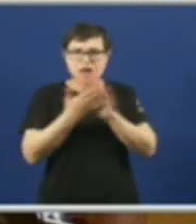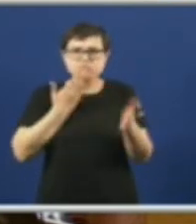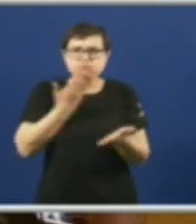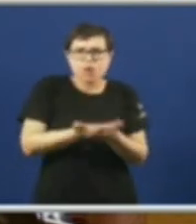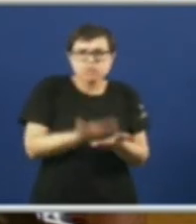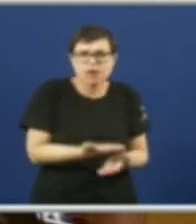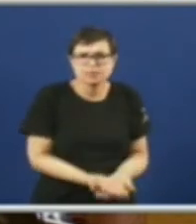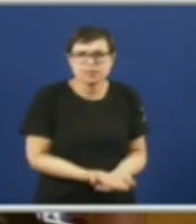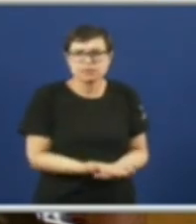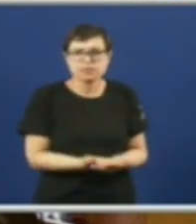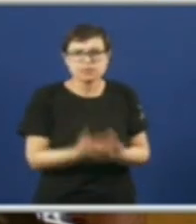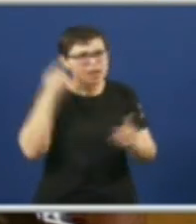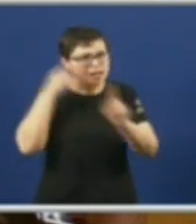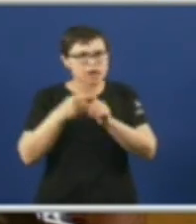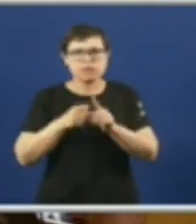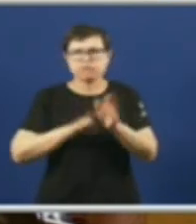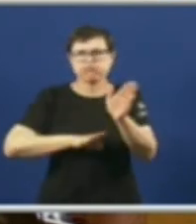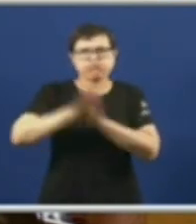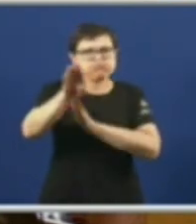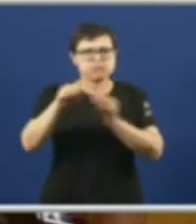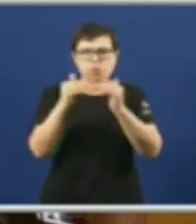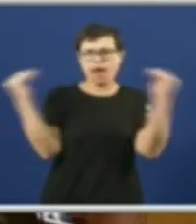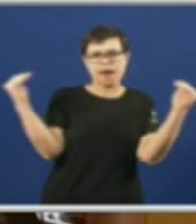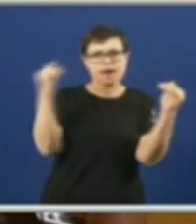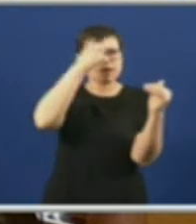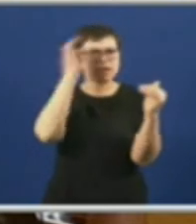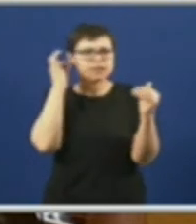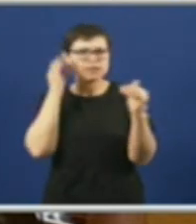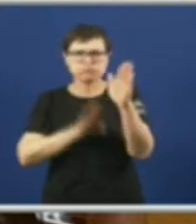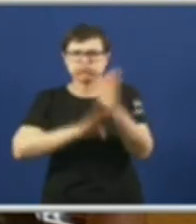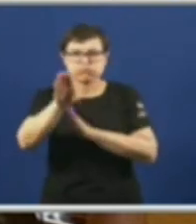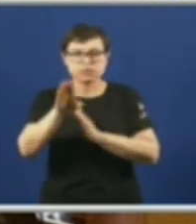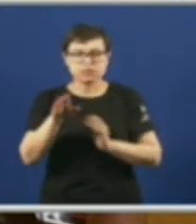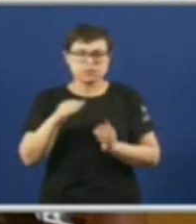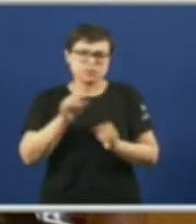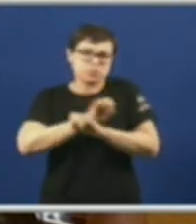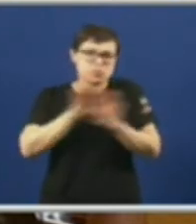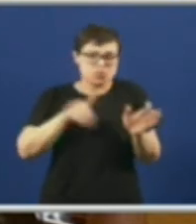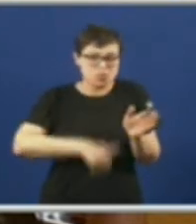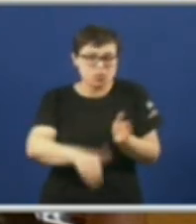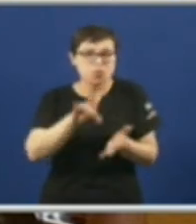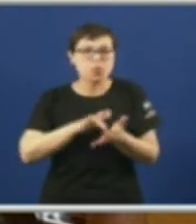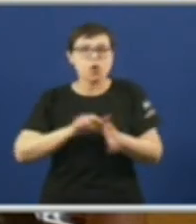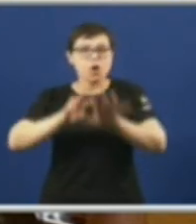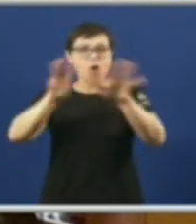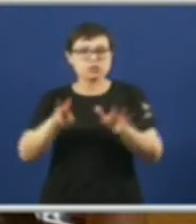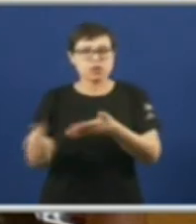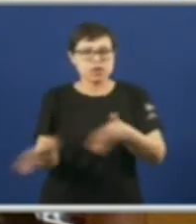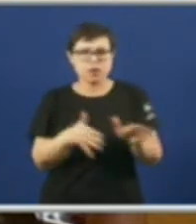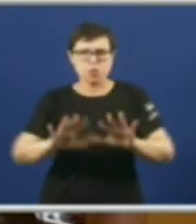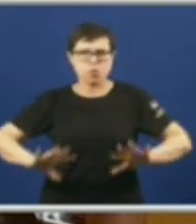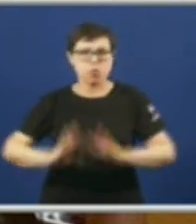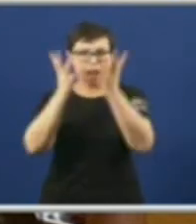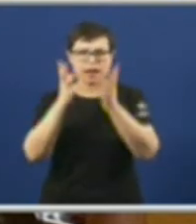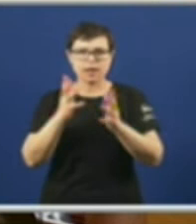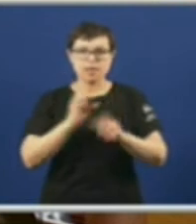que realmente avancemos en igualdade. Porque, mire, é evidente que esta folga do 8 de marzo os está poñendo moi nerviosos